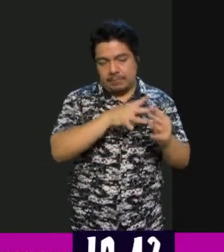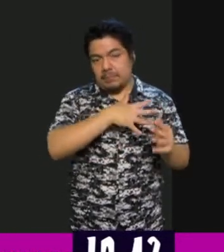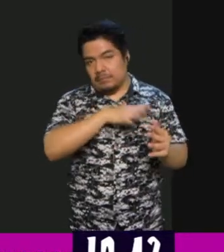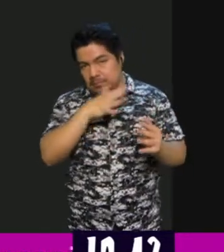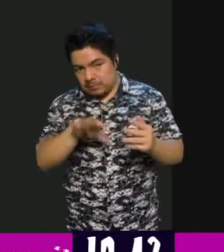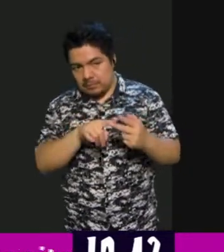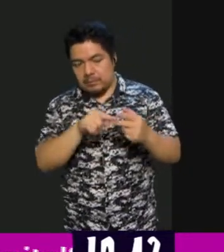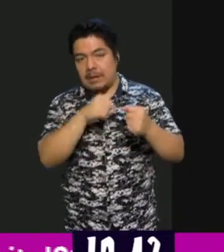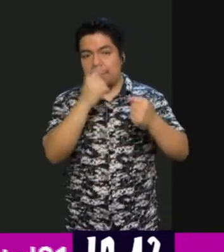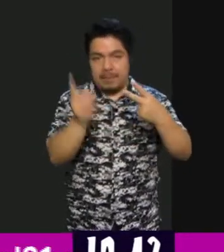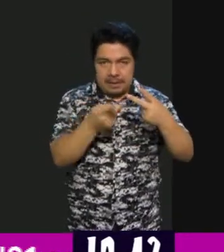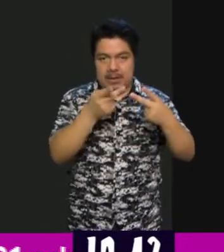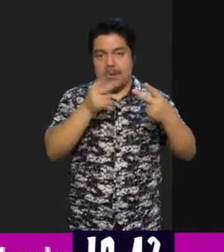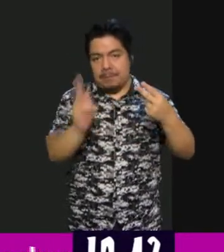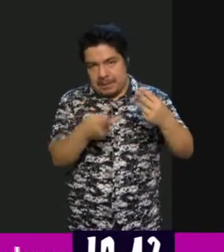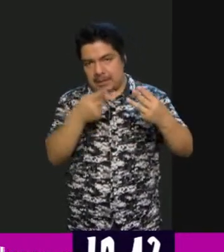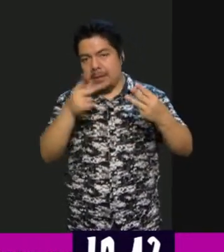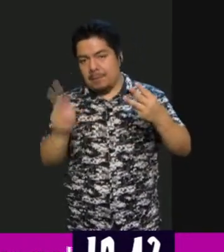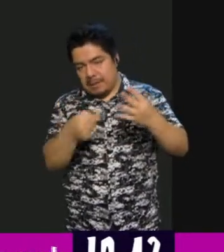tema y así se va